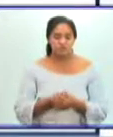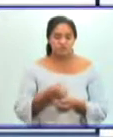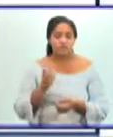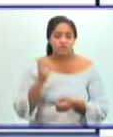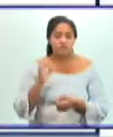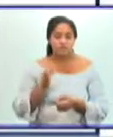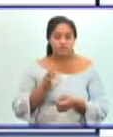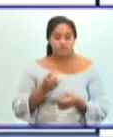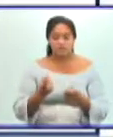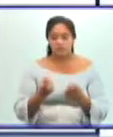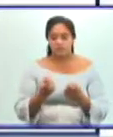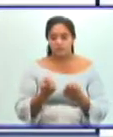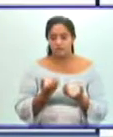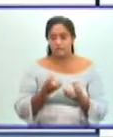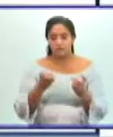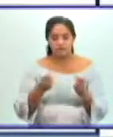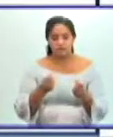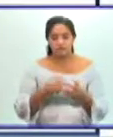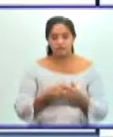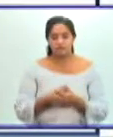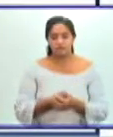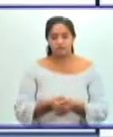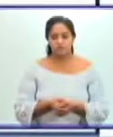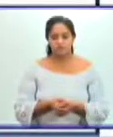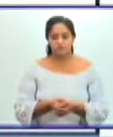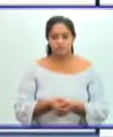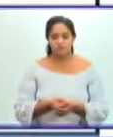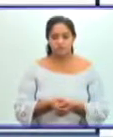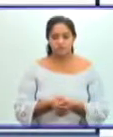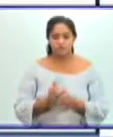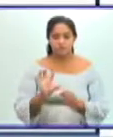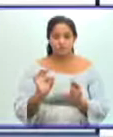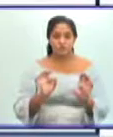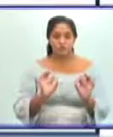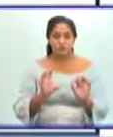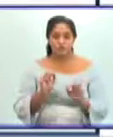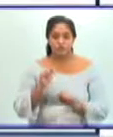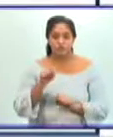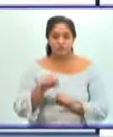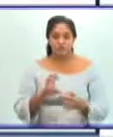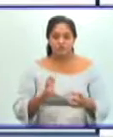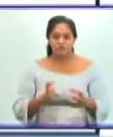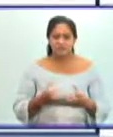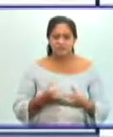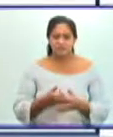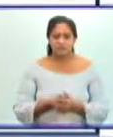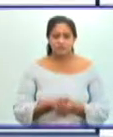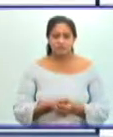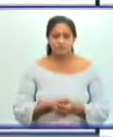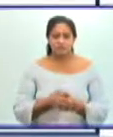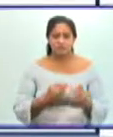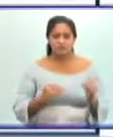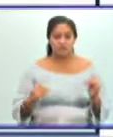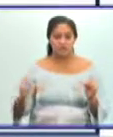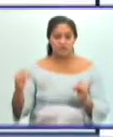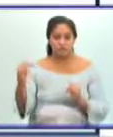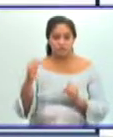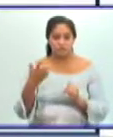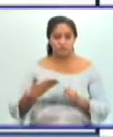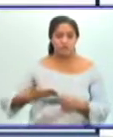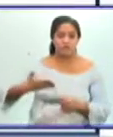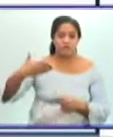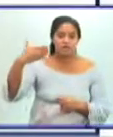para agilizar el cálculo y obteniendo de esta manera que la altura de la pared